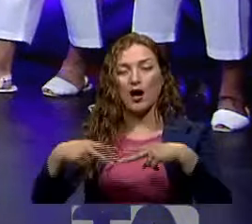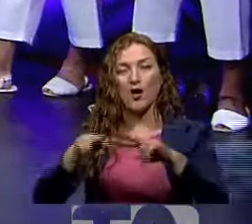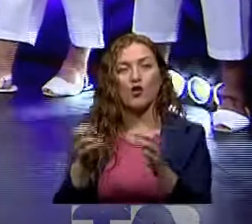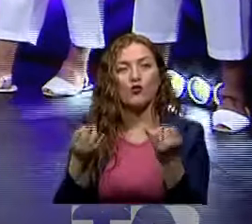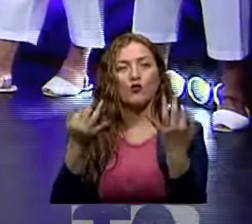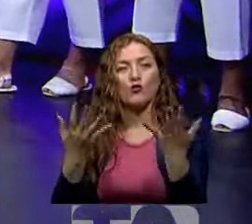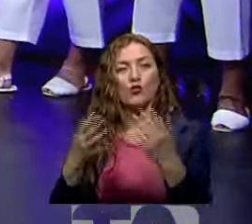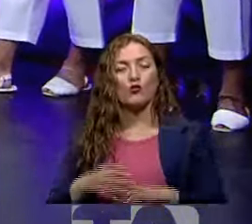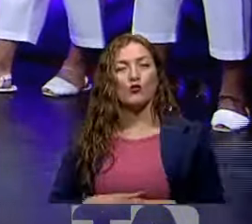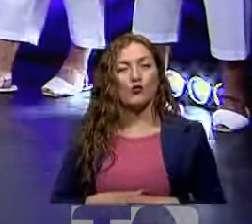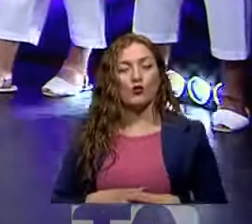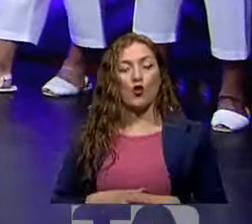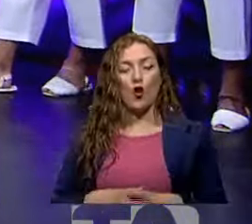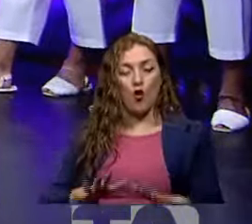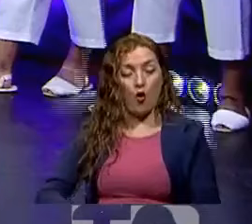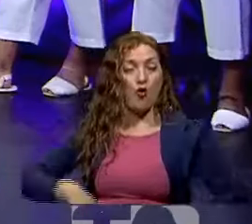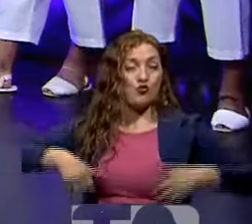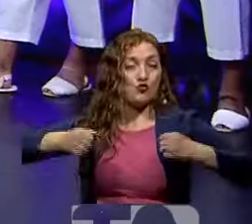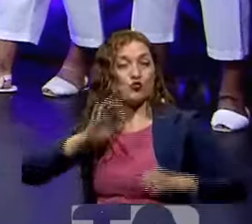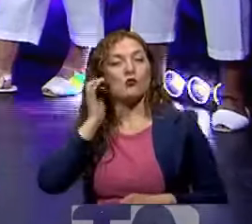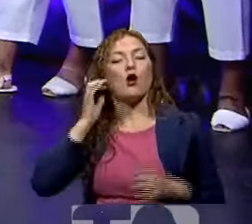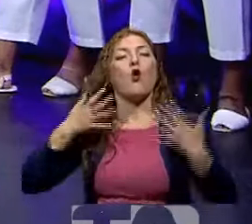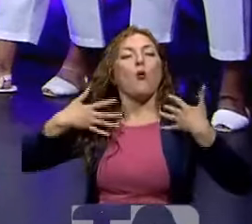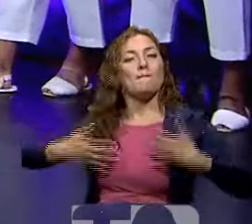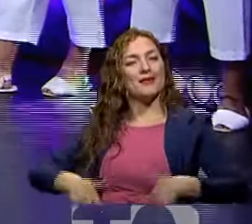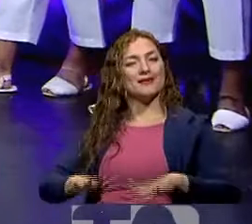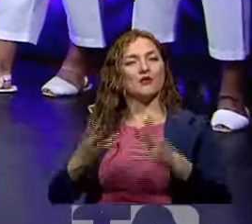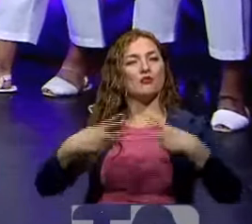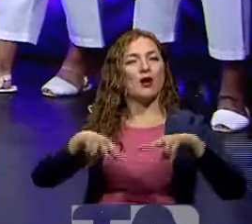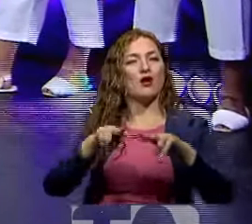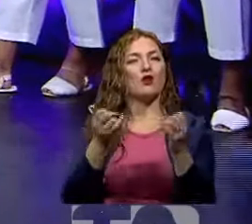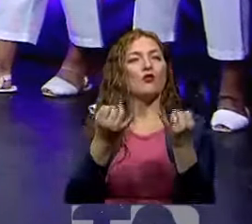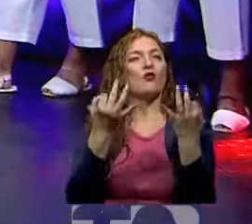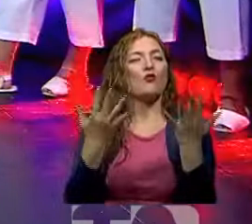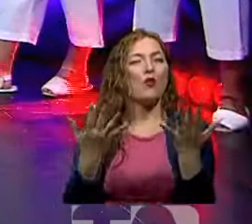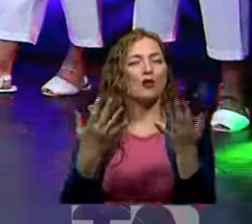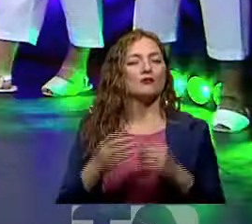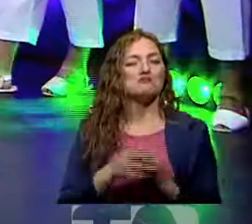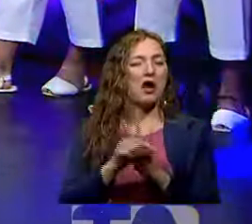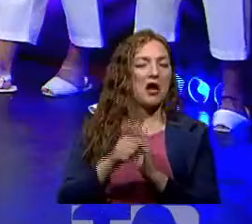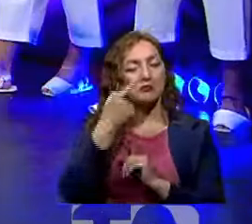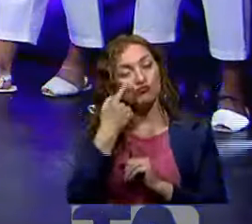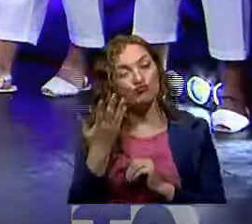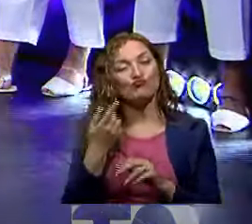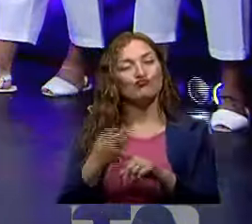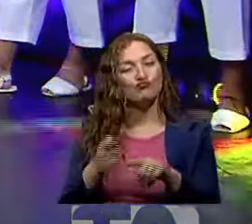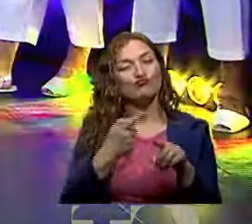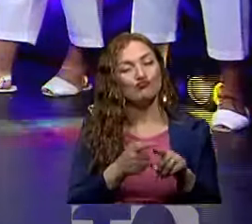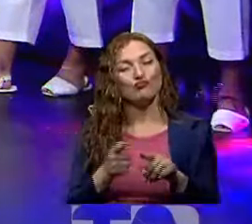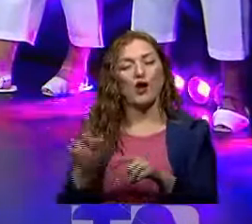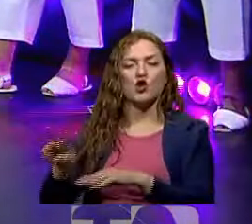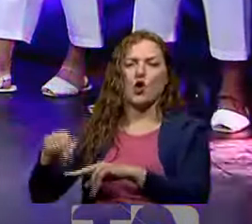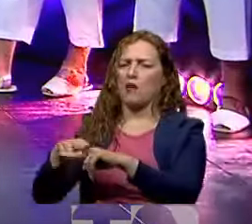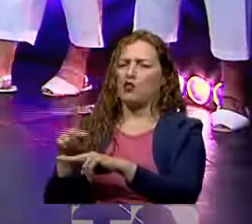valores. Por ejemplo, un conjunto completo para una mujer, un vestido, ¿cuánto puede llegar a costar aprovechando los precios de feria? Que me imagino que son distintos a los